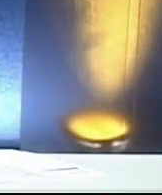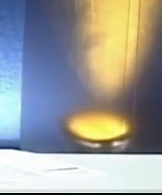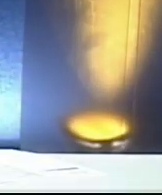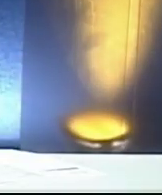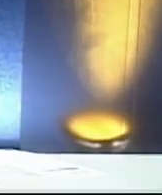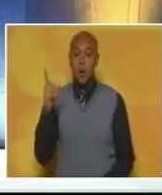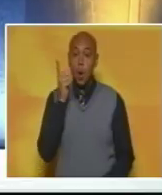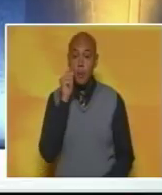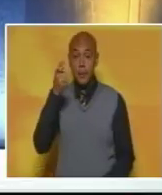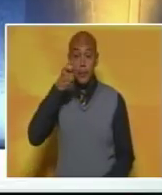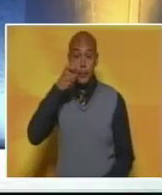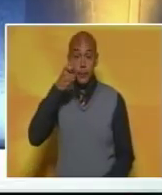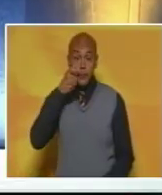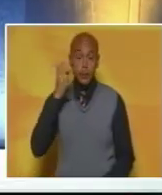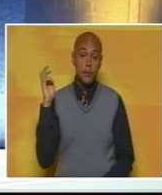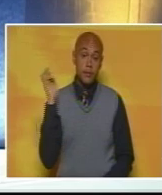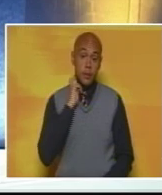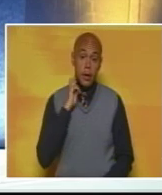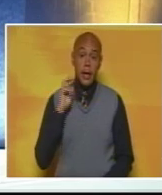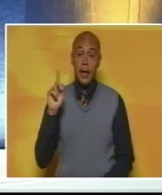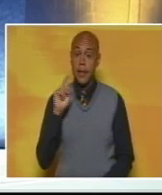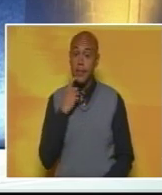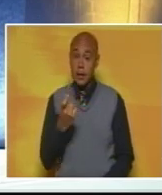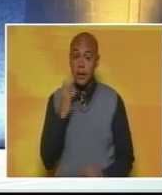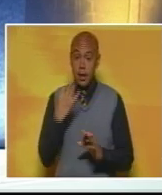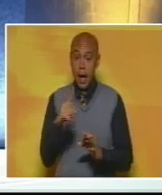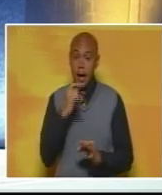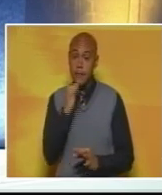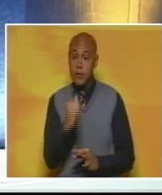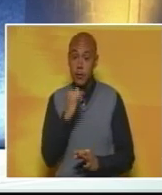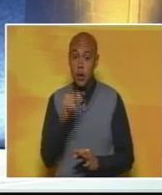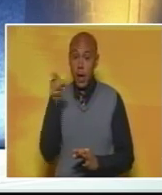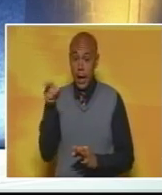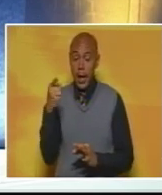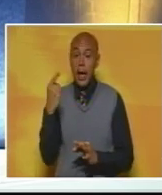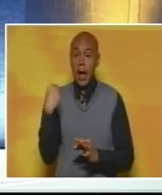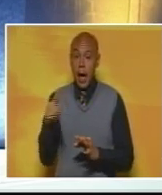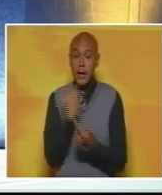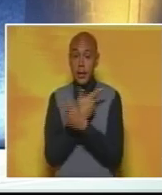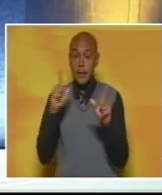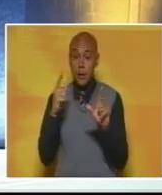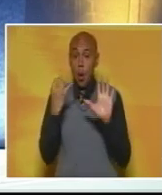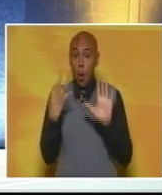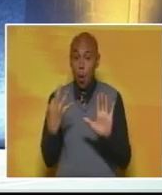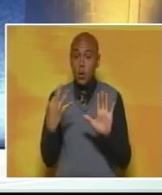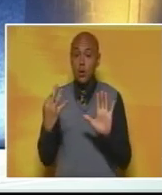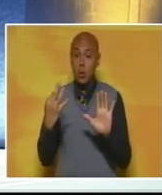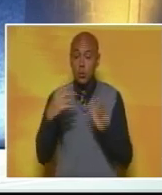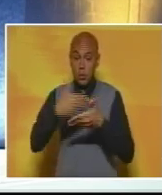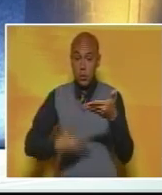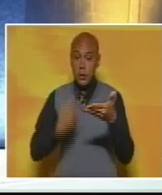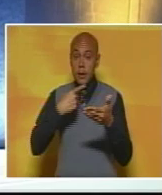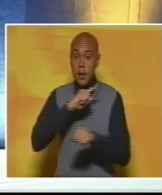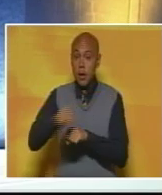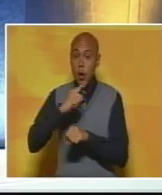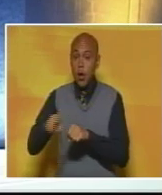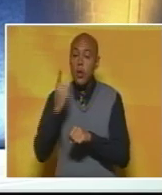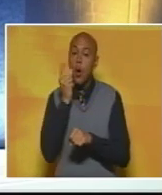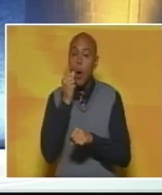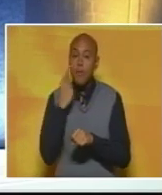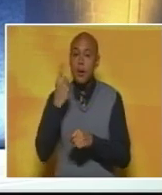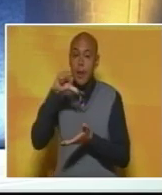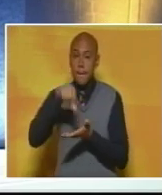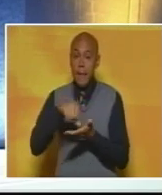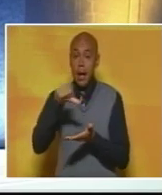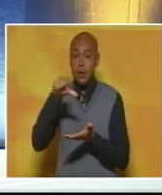El fiscal general de la República, Tarek William Saab, informó que su despacho liberó 8 órdenes de aprehensión contra funcionarios del Banco Central de